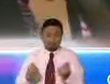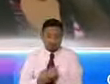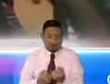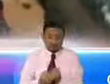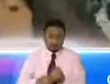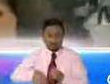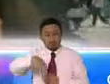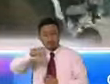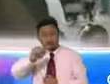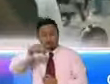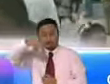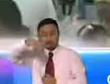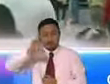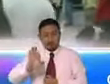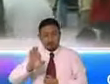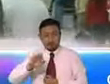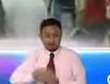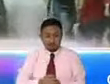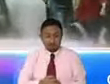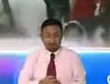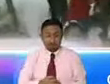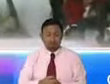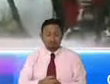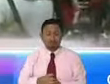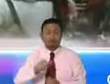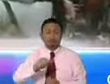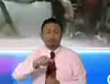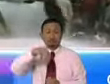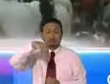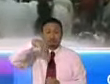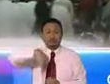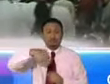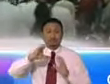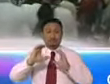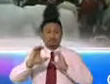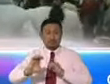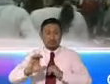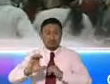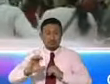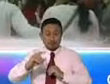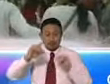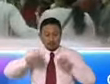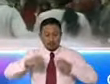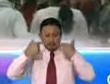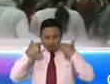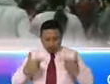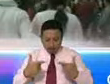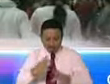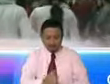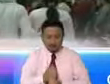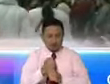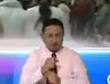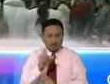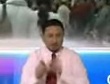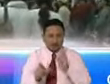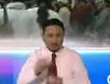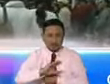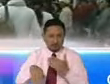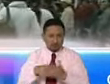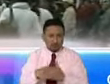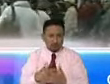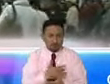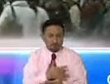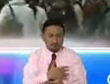Agencia Nacional de Tránsito, Agencia Metropolitana de Control, justamente para reforzar y dar las seguridades respectivas a los usuarios que